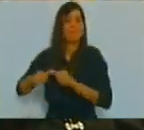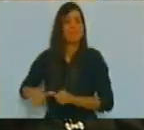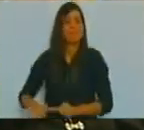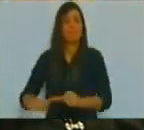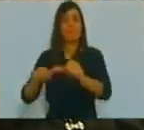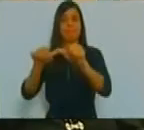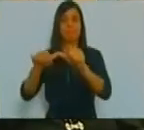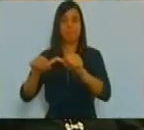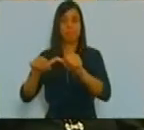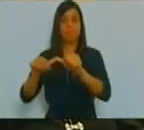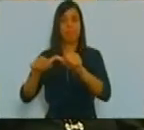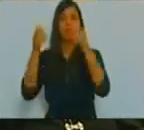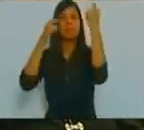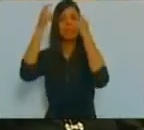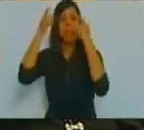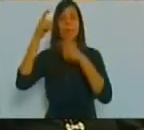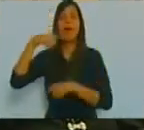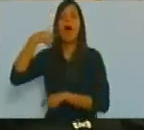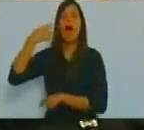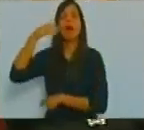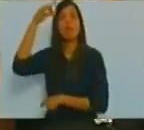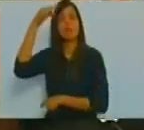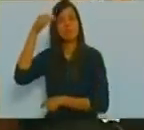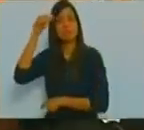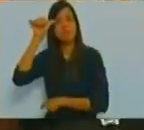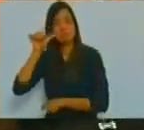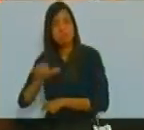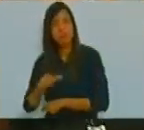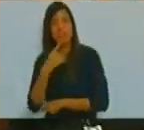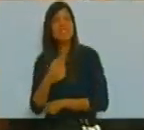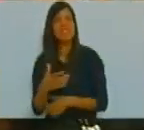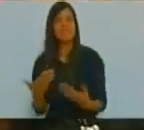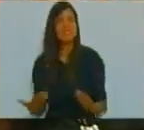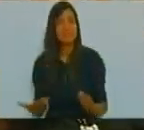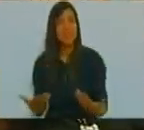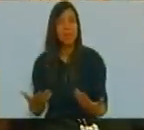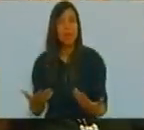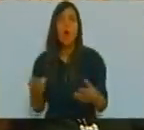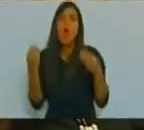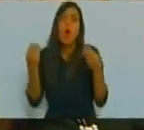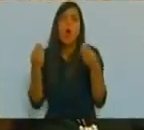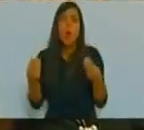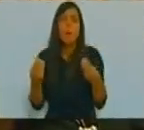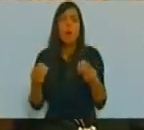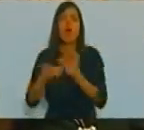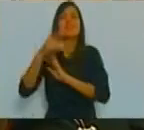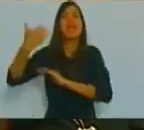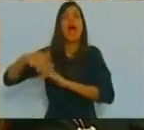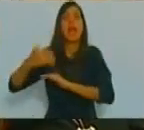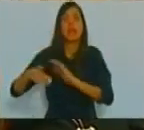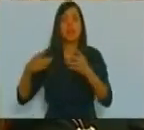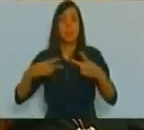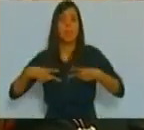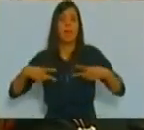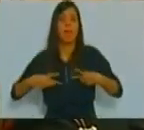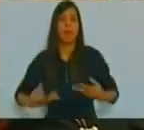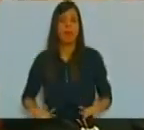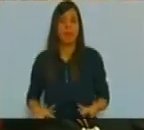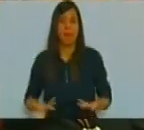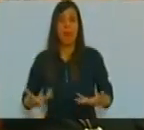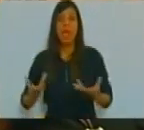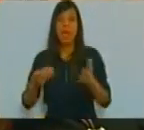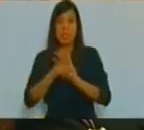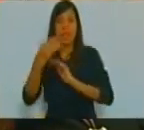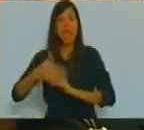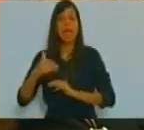no lo decía nuestro comandante eterno porque la única manera de garantizar el derecho a la vida el derecho de la